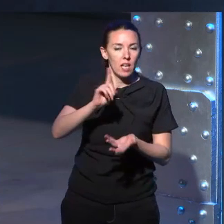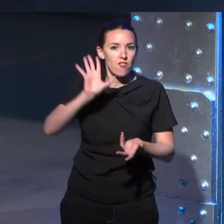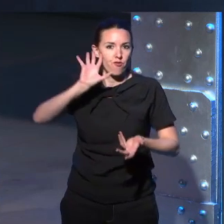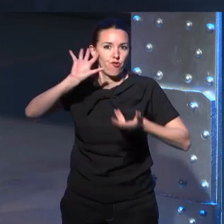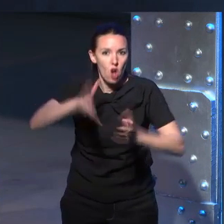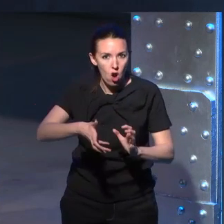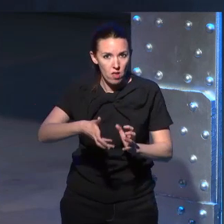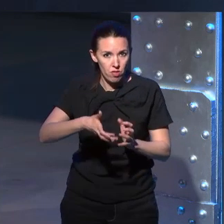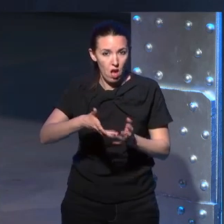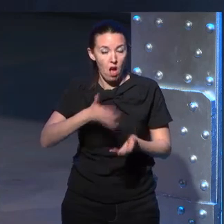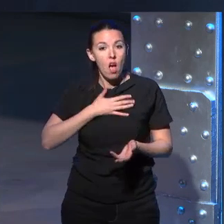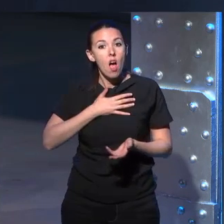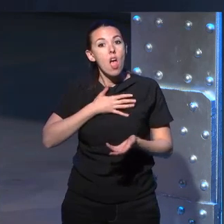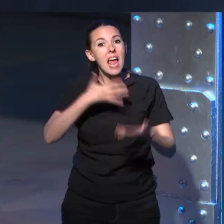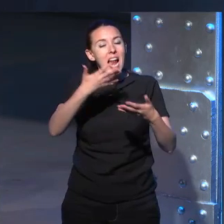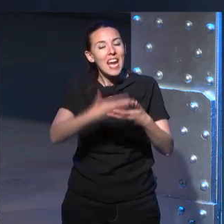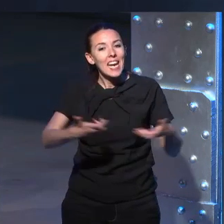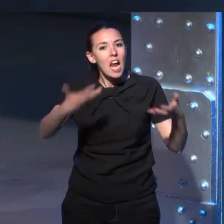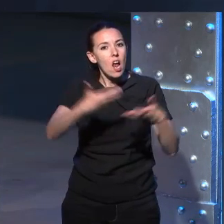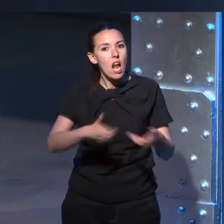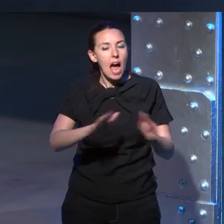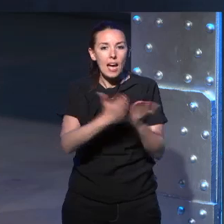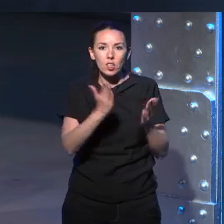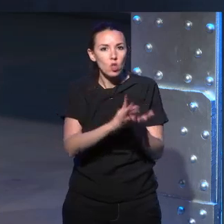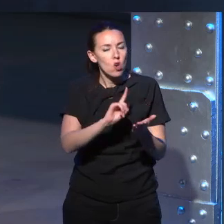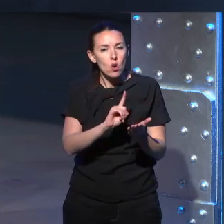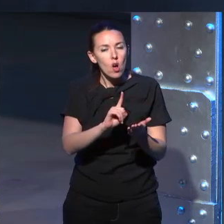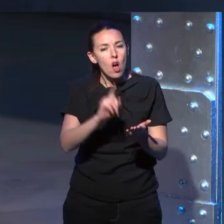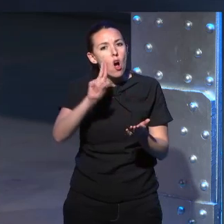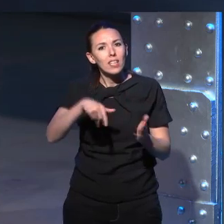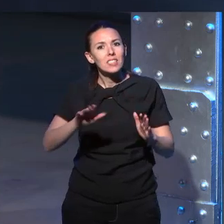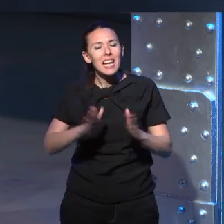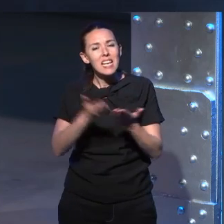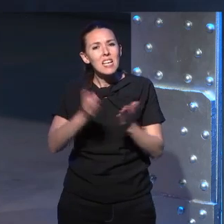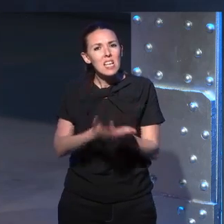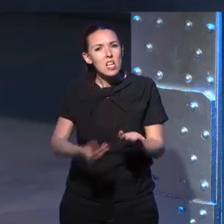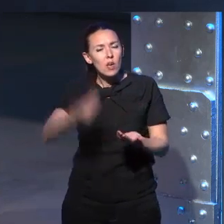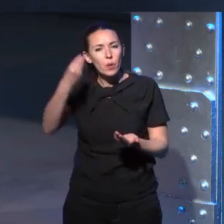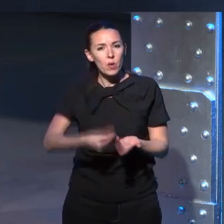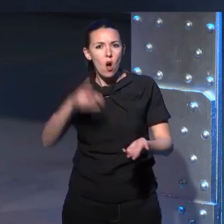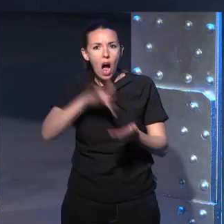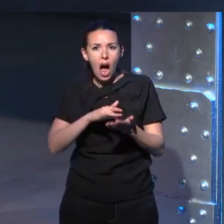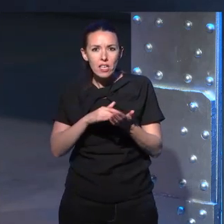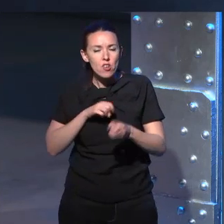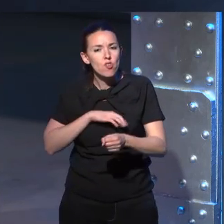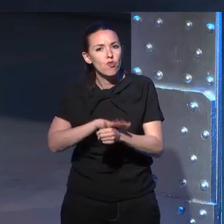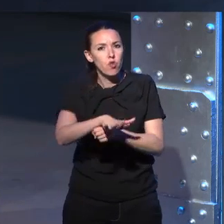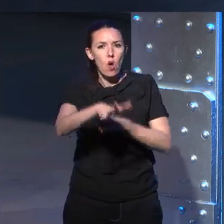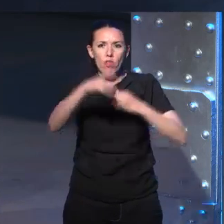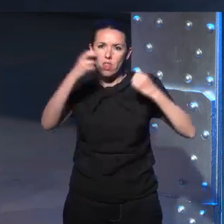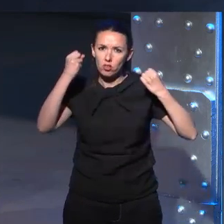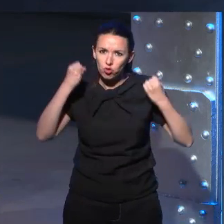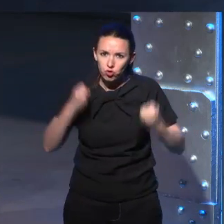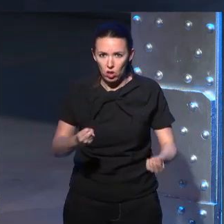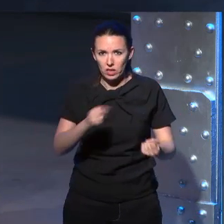relato río, que lo es un inmenso libro regado por innumerables afluentes que vierten en la corriente